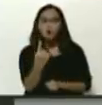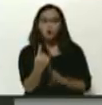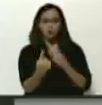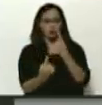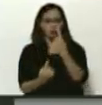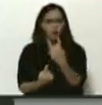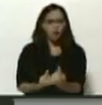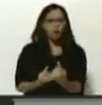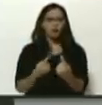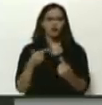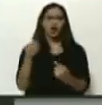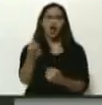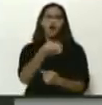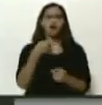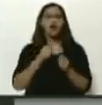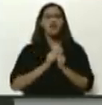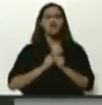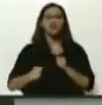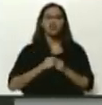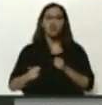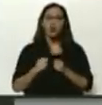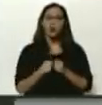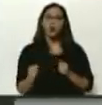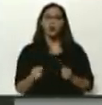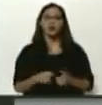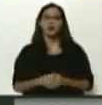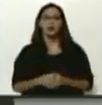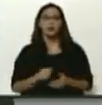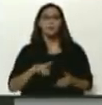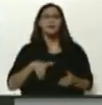Iban a recoger tanto por aquí y tanto por aquí para completar.